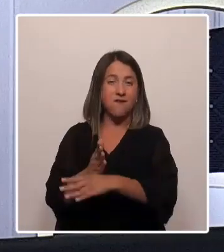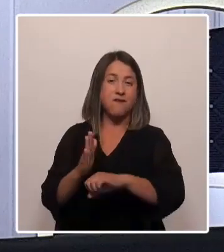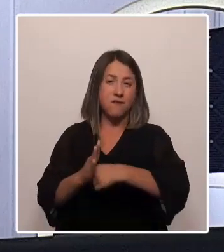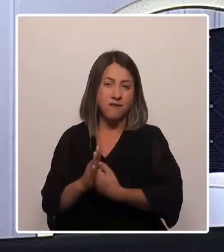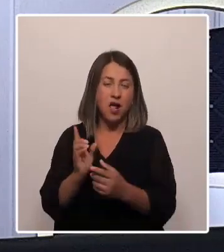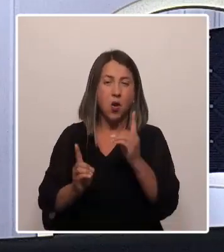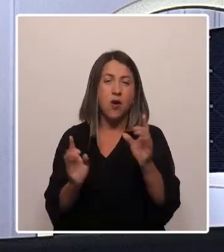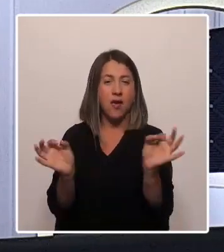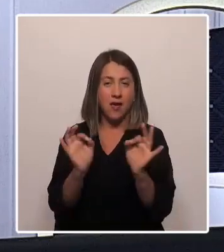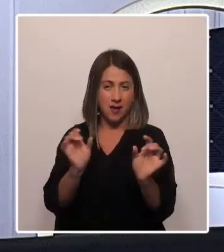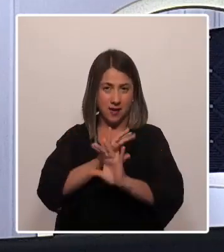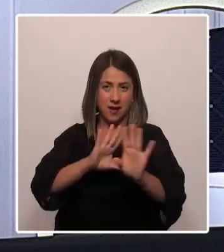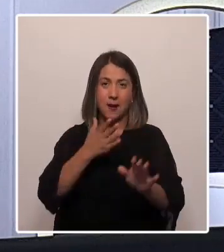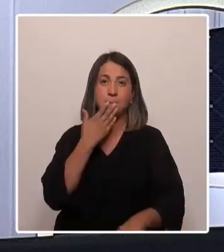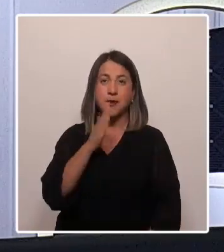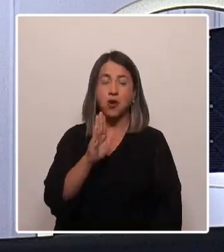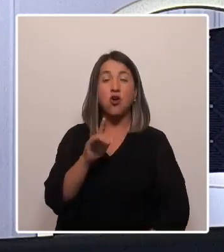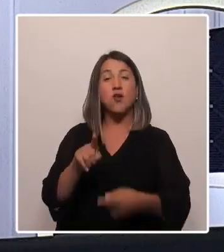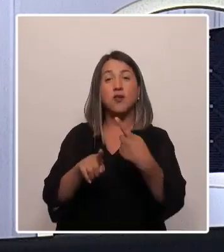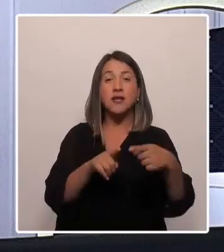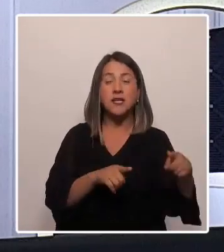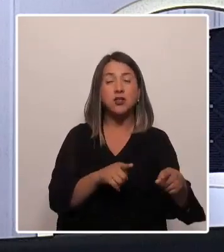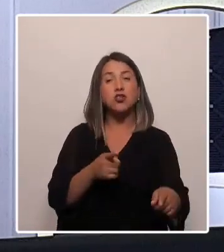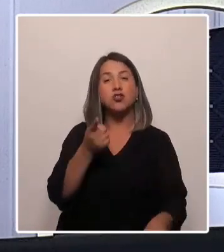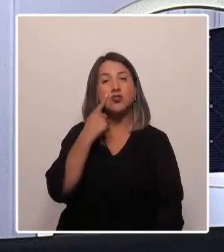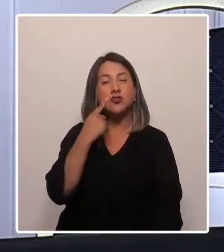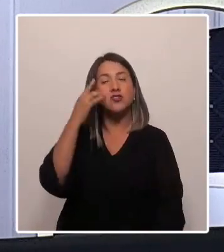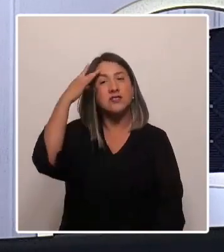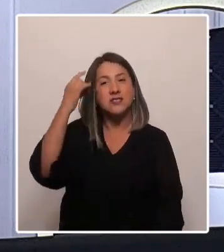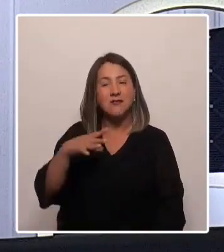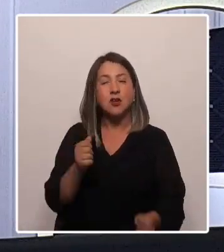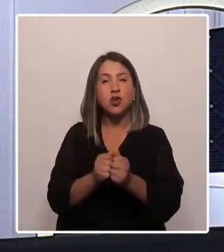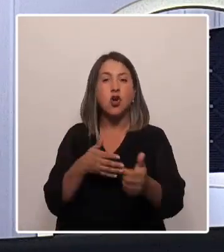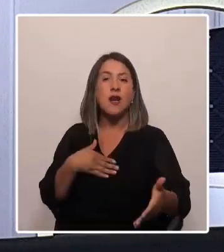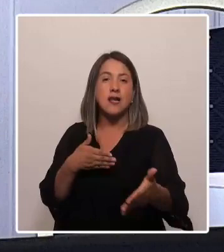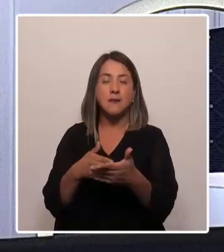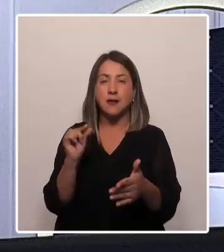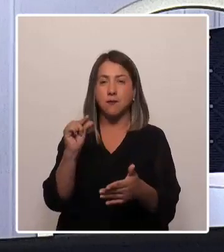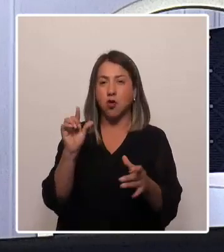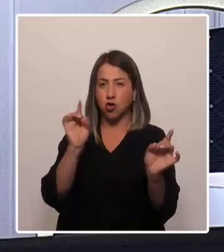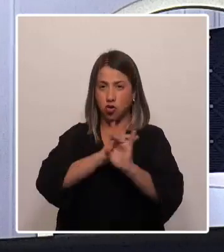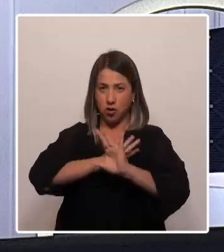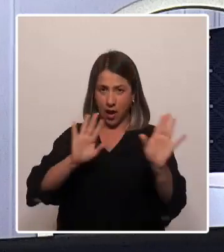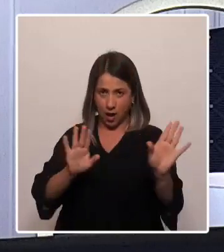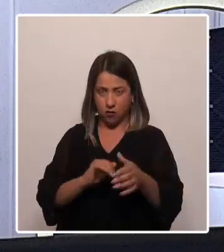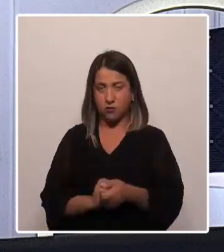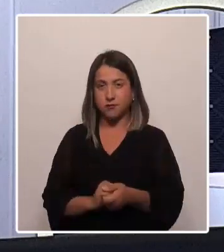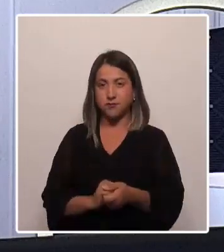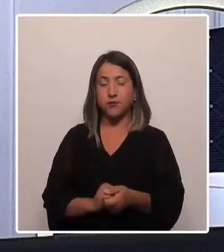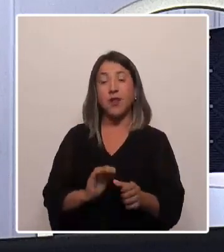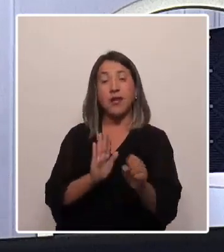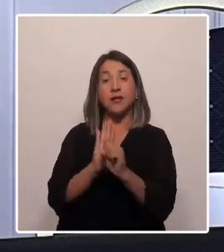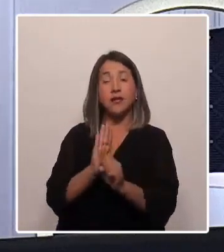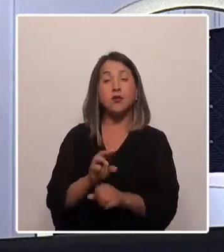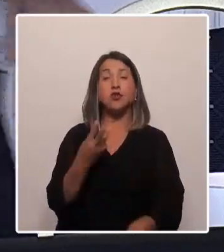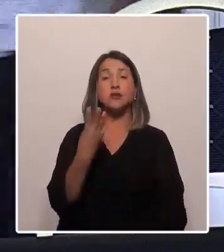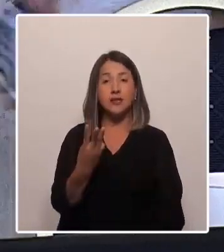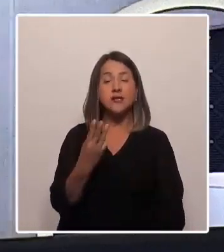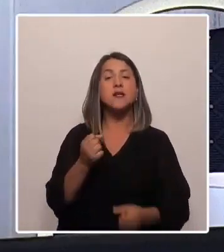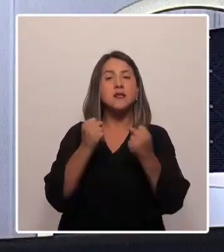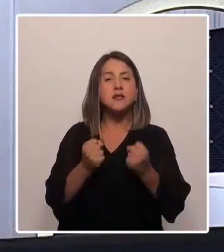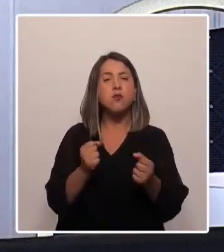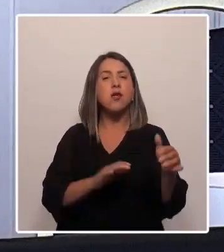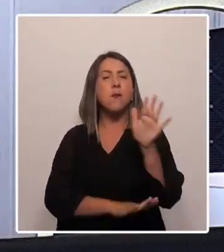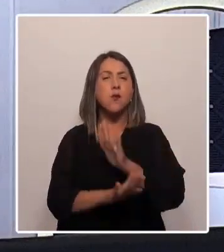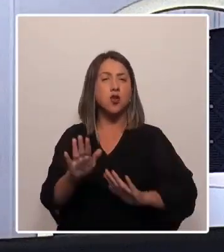puesto que se mencionan diversos saberes y su protección con límites poco claros. En el artículo 3, ¿se puede proteger de la